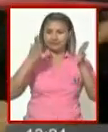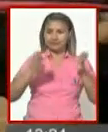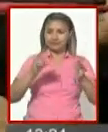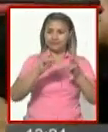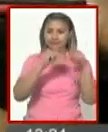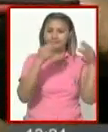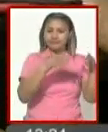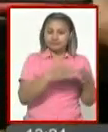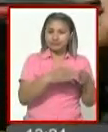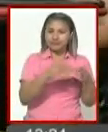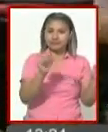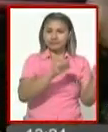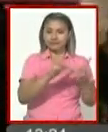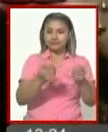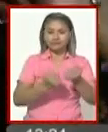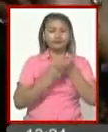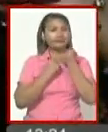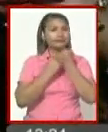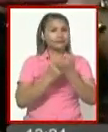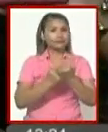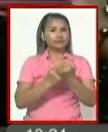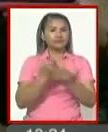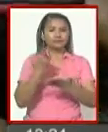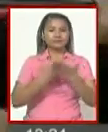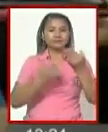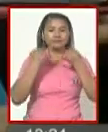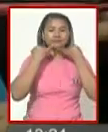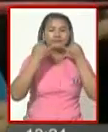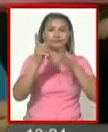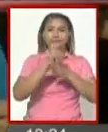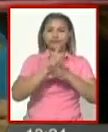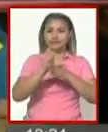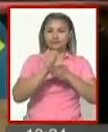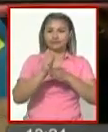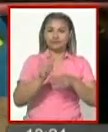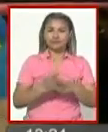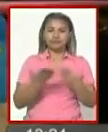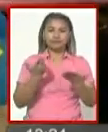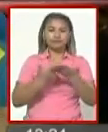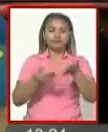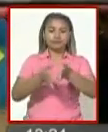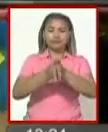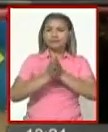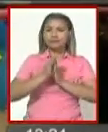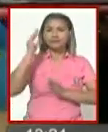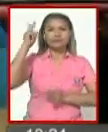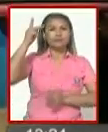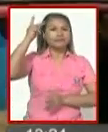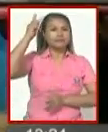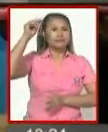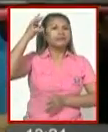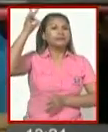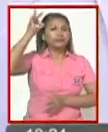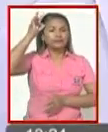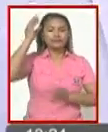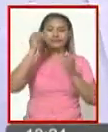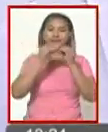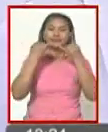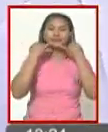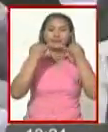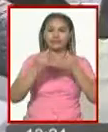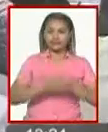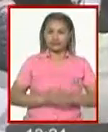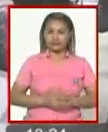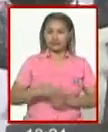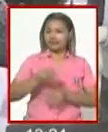mi bancada, va a estar predispuesta a apoyar en que los informes técnicos que requiera la Fiscalía, porque hay requerimiento para mayor información,